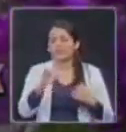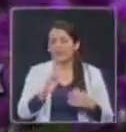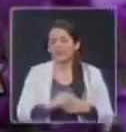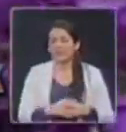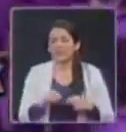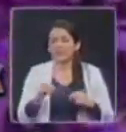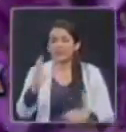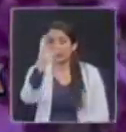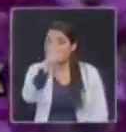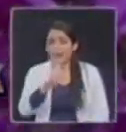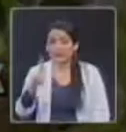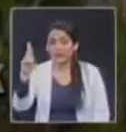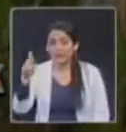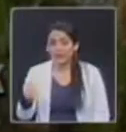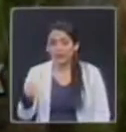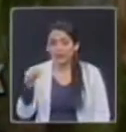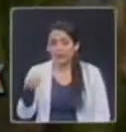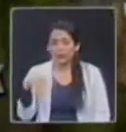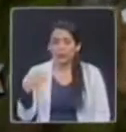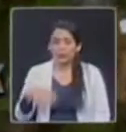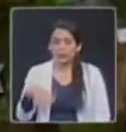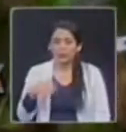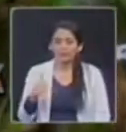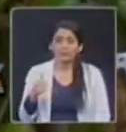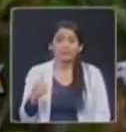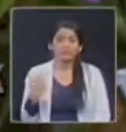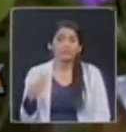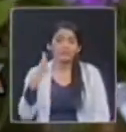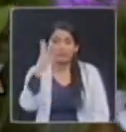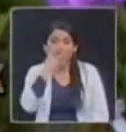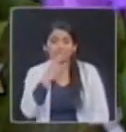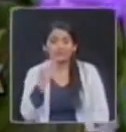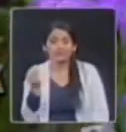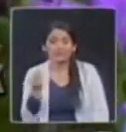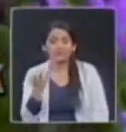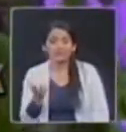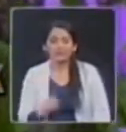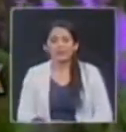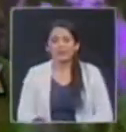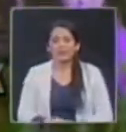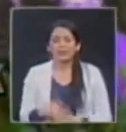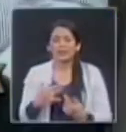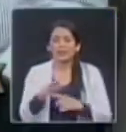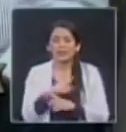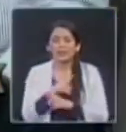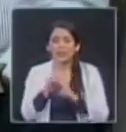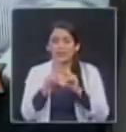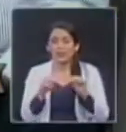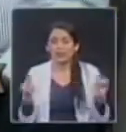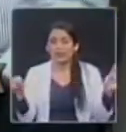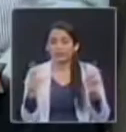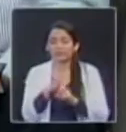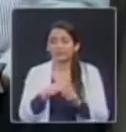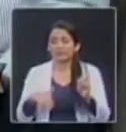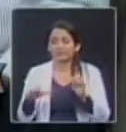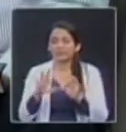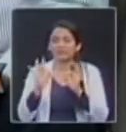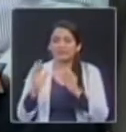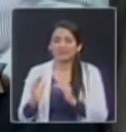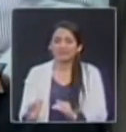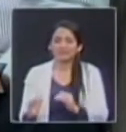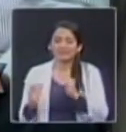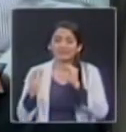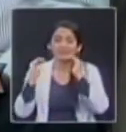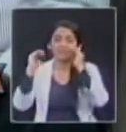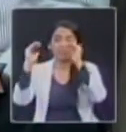Rica es un referente para nosotros, el ecoturismo ya está muy alto, le hace muy bien